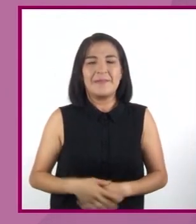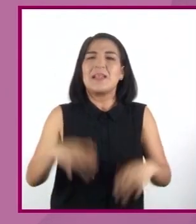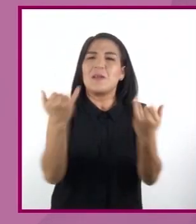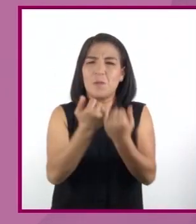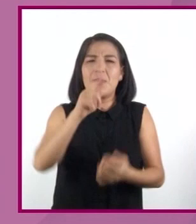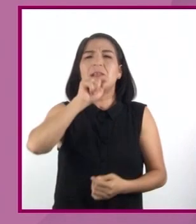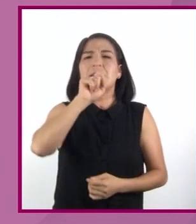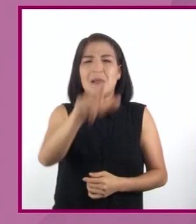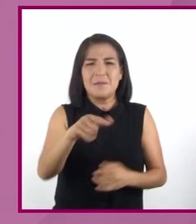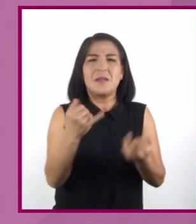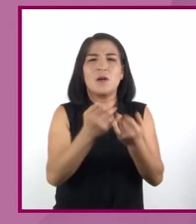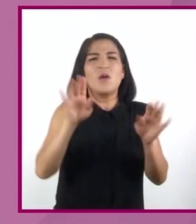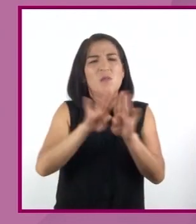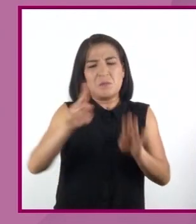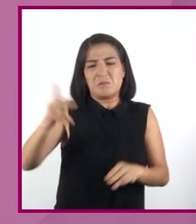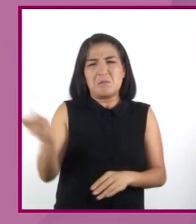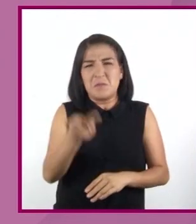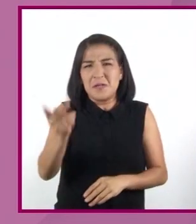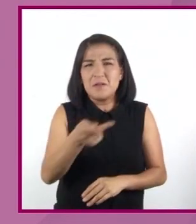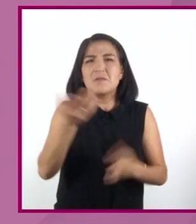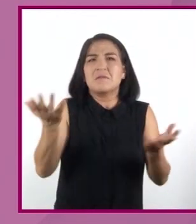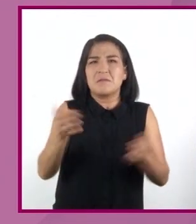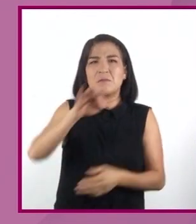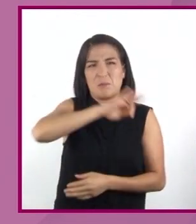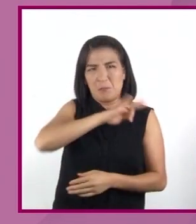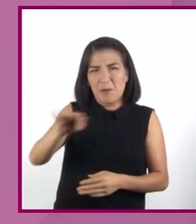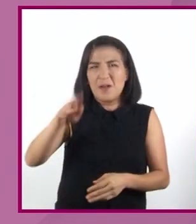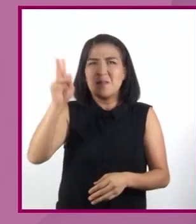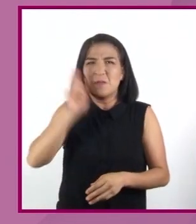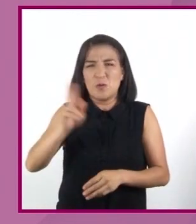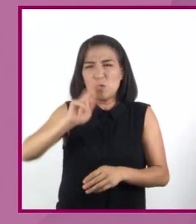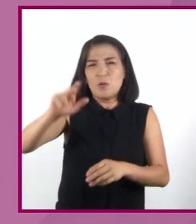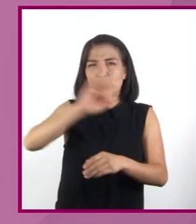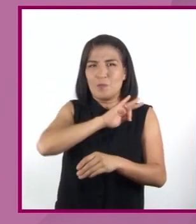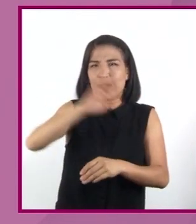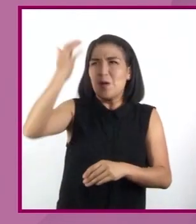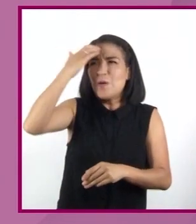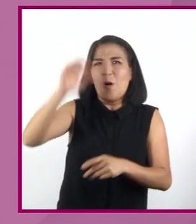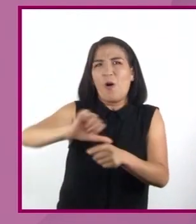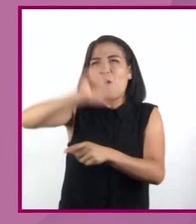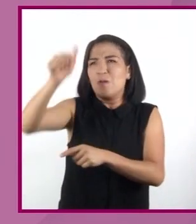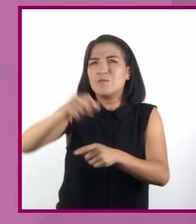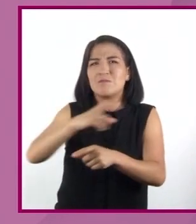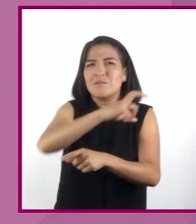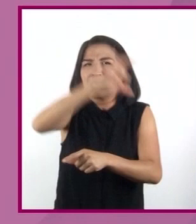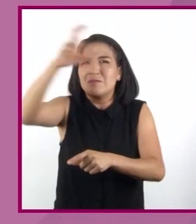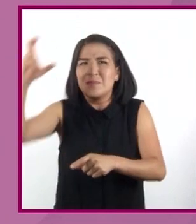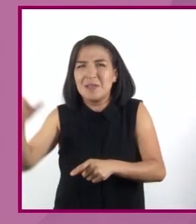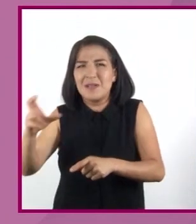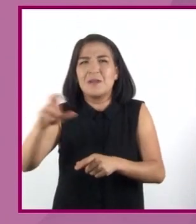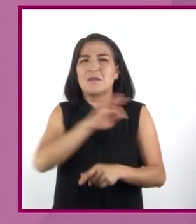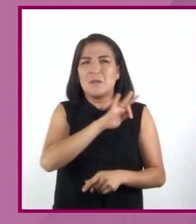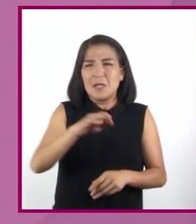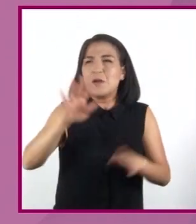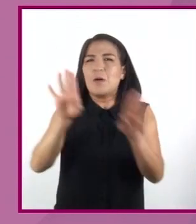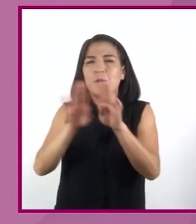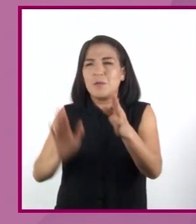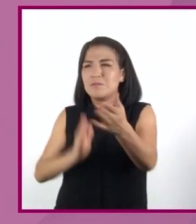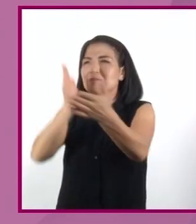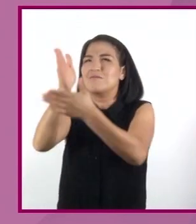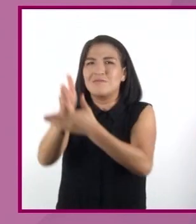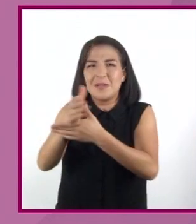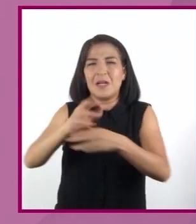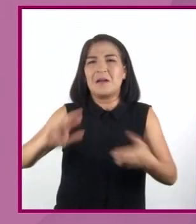También nos preguntamos sobre la posibilidad de conocer otros planetas habitados y exploramos la relación de los